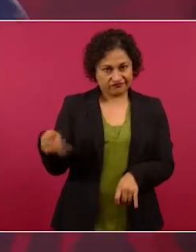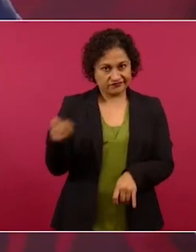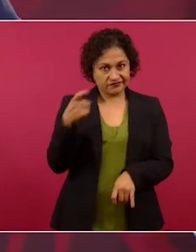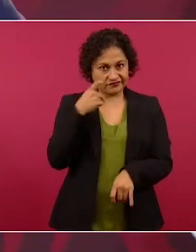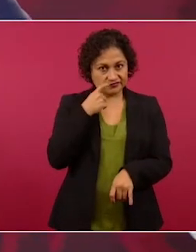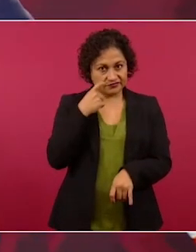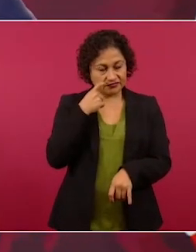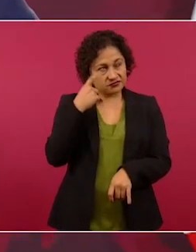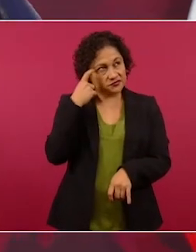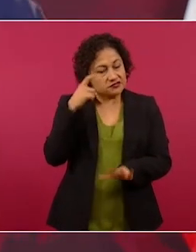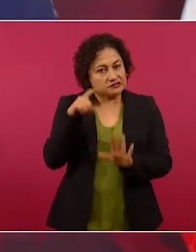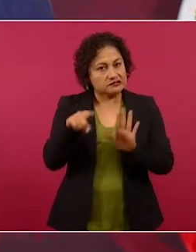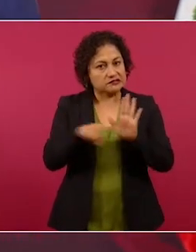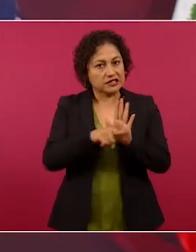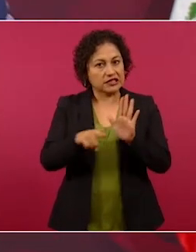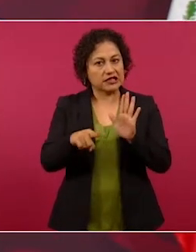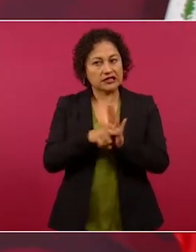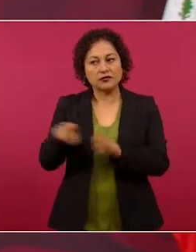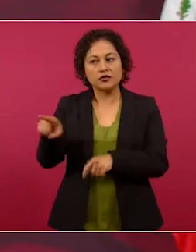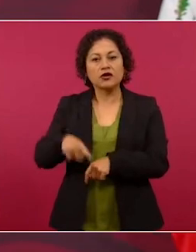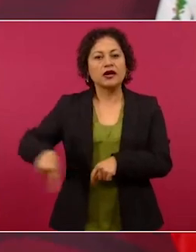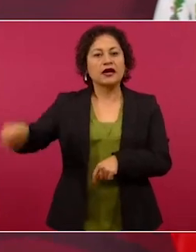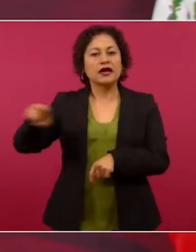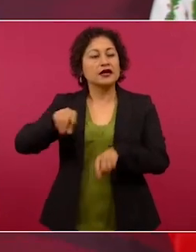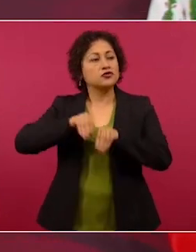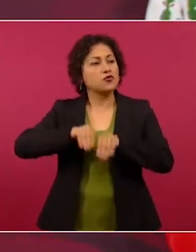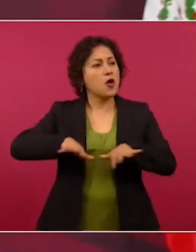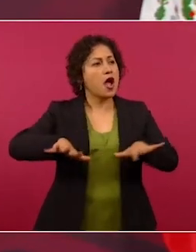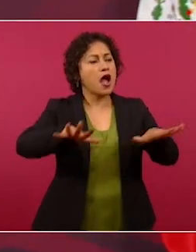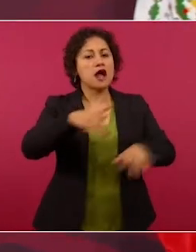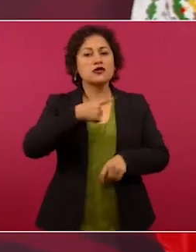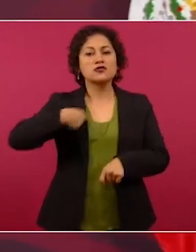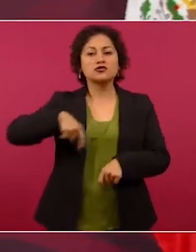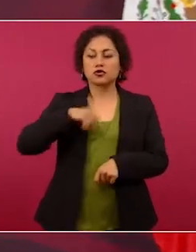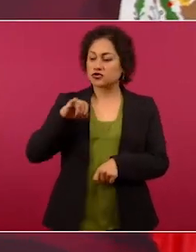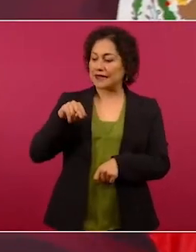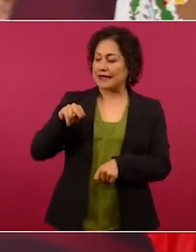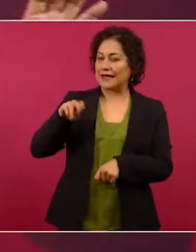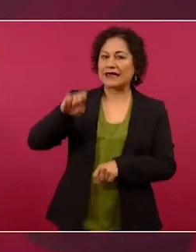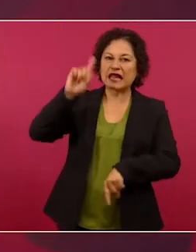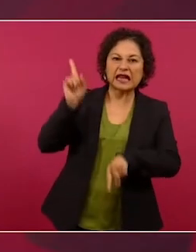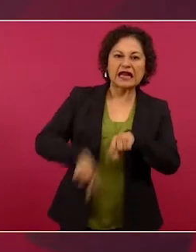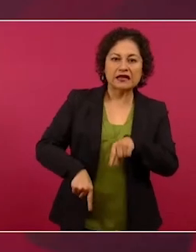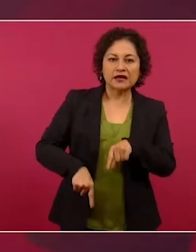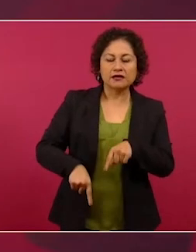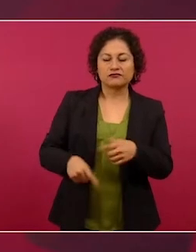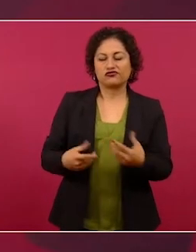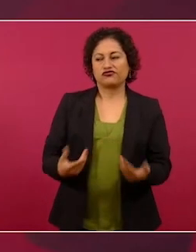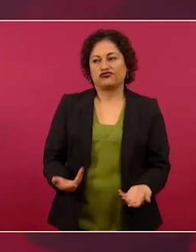empezaron a decir que queríamos desaparecer el INE. Y como hay mucha